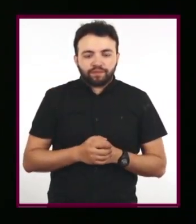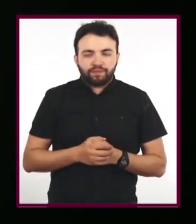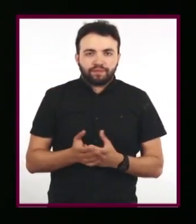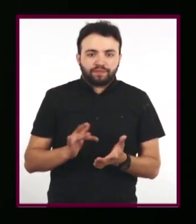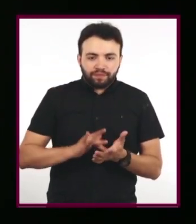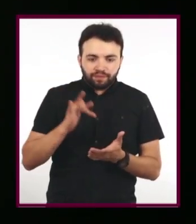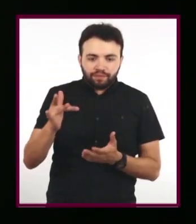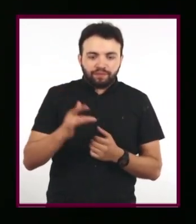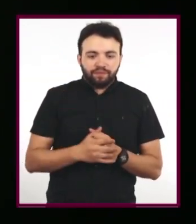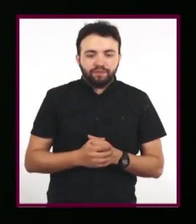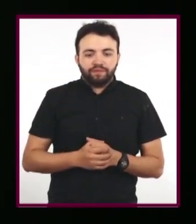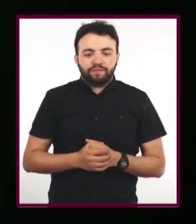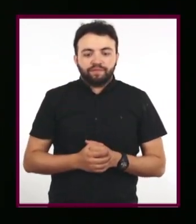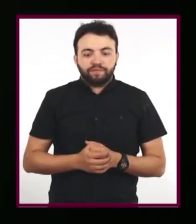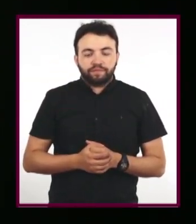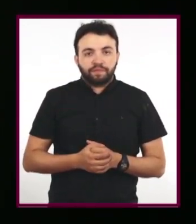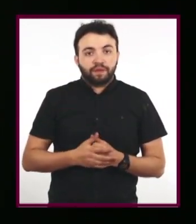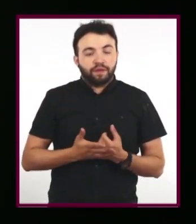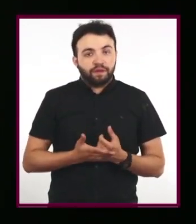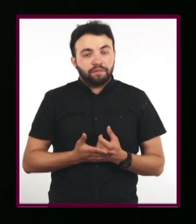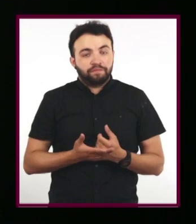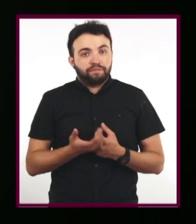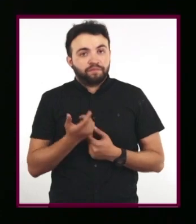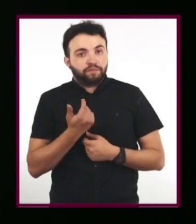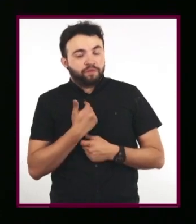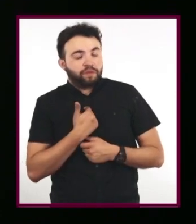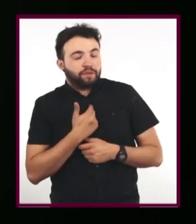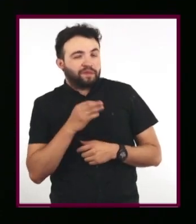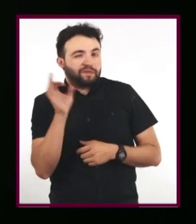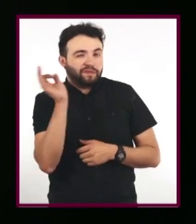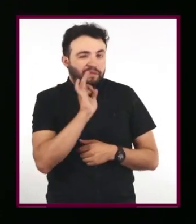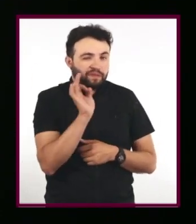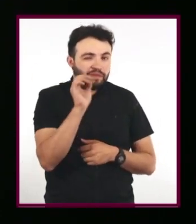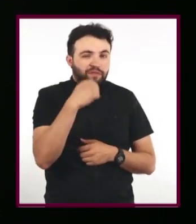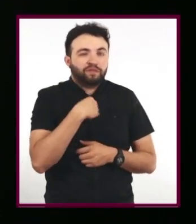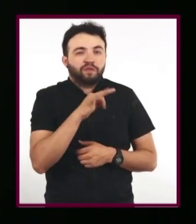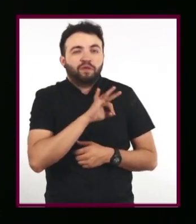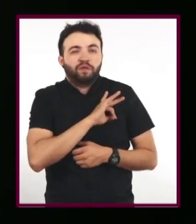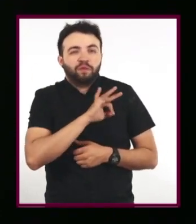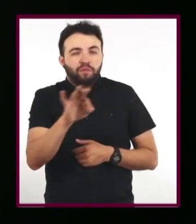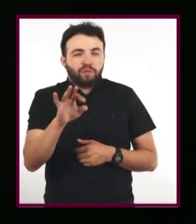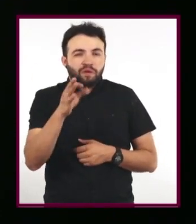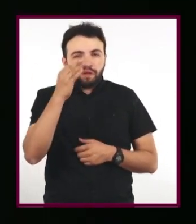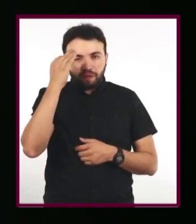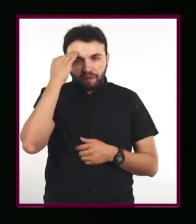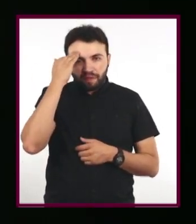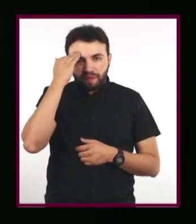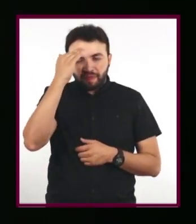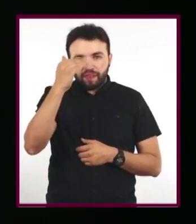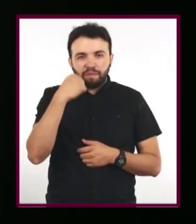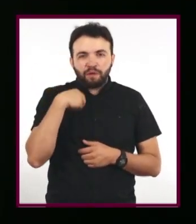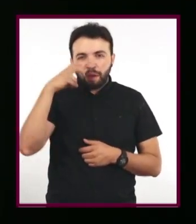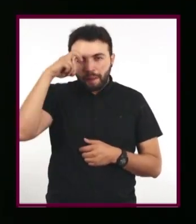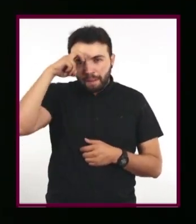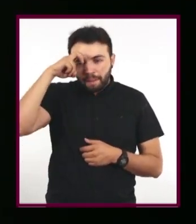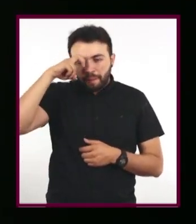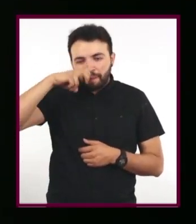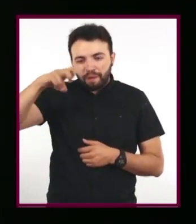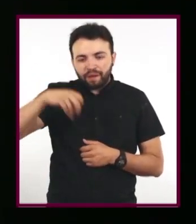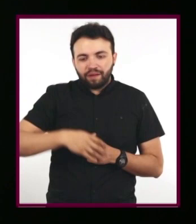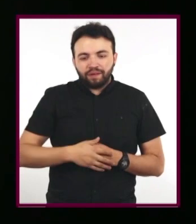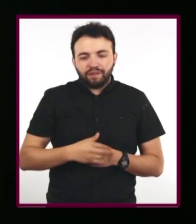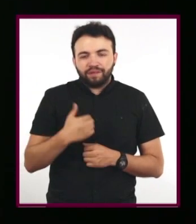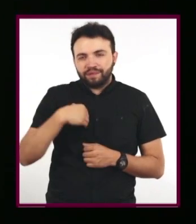Gracias. Si pudiera viajar en el tiempo, sí. A veces pienso esas cosas. ¿Ustedes no? ¡Solo soy